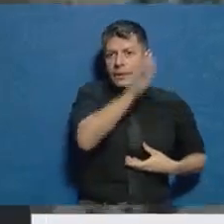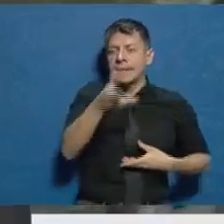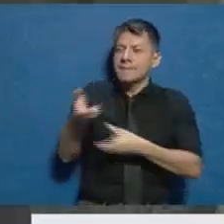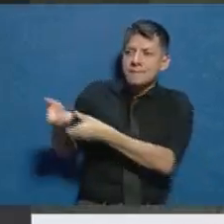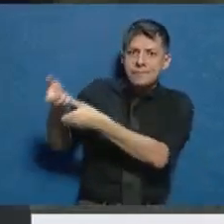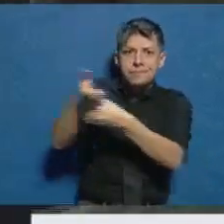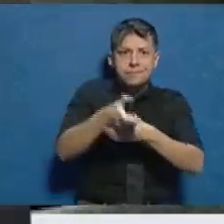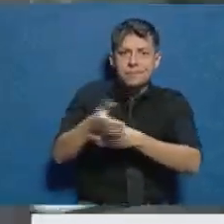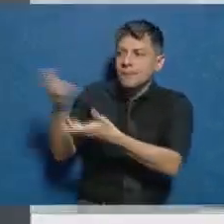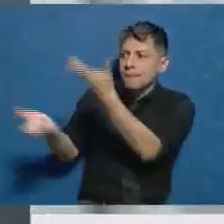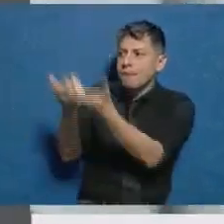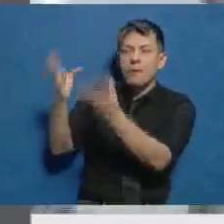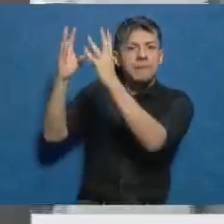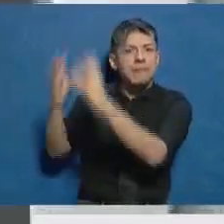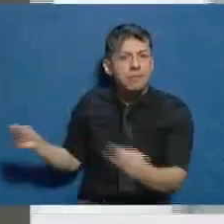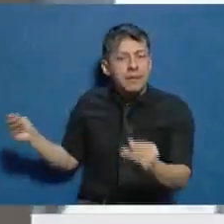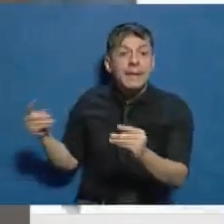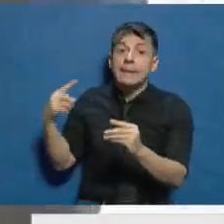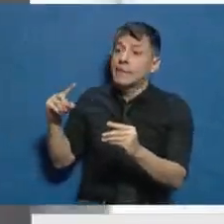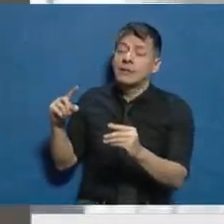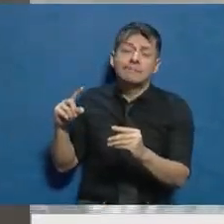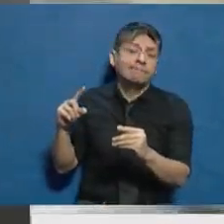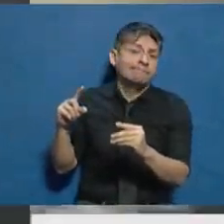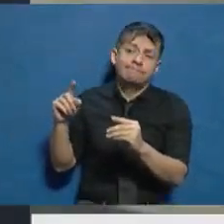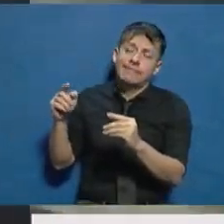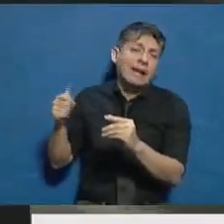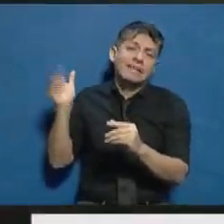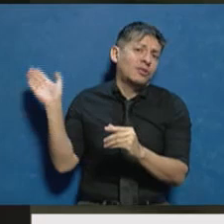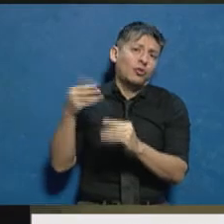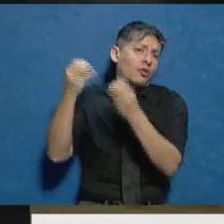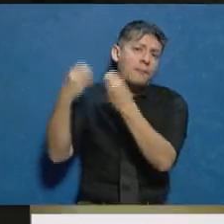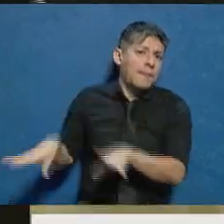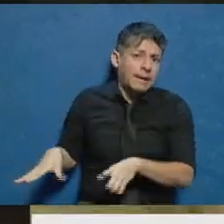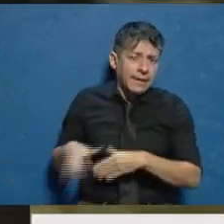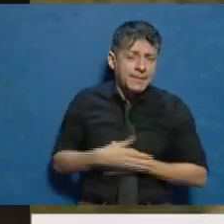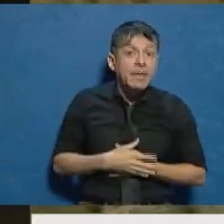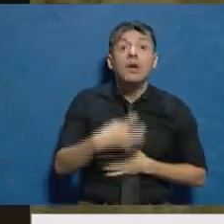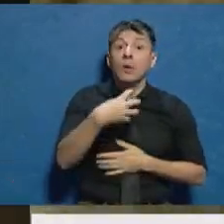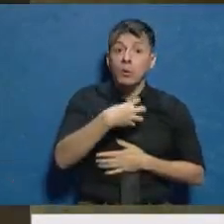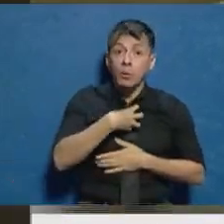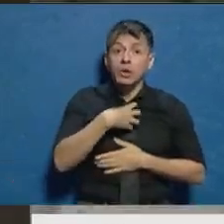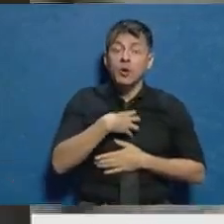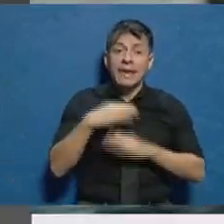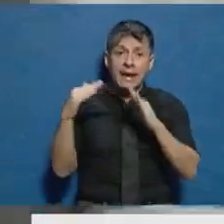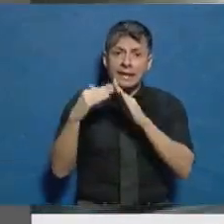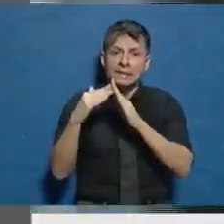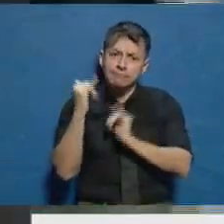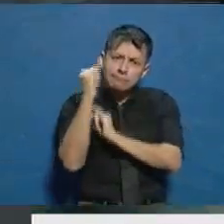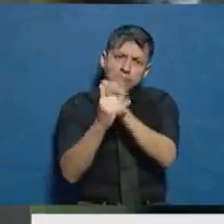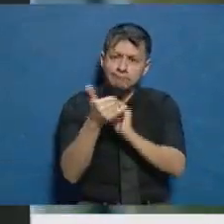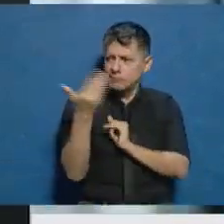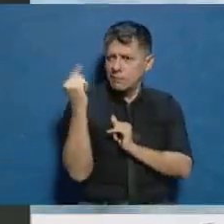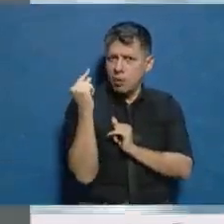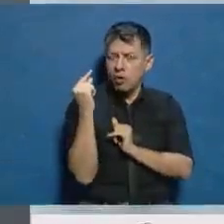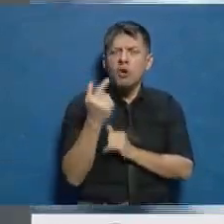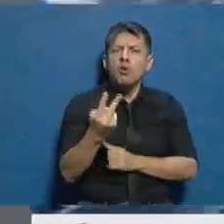sofocar este siniestro, pero las pérdidas fueron totales. Además, la dueña de casa contó que en los últimos días le habían